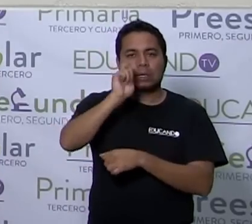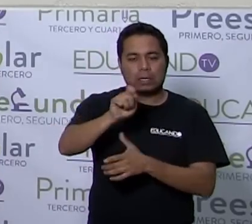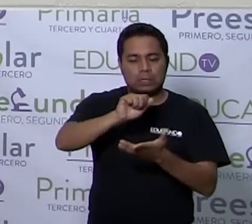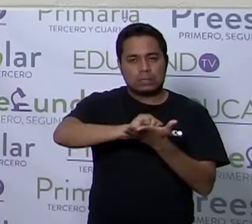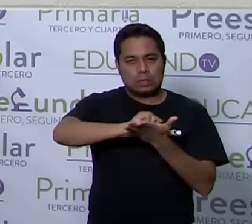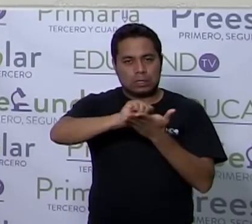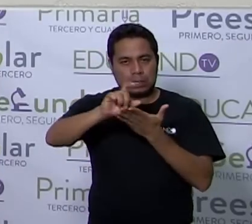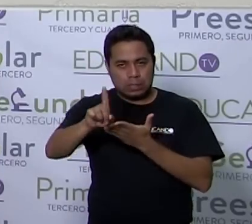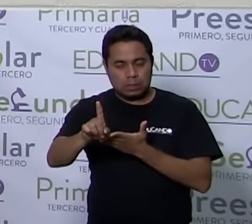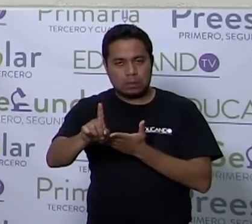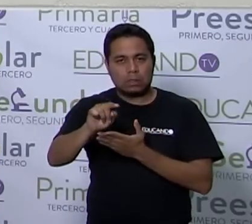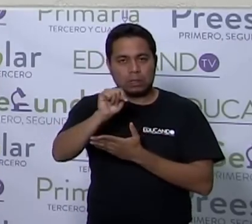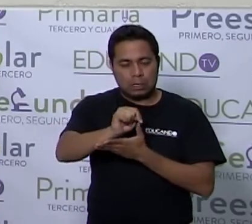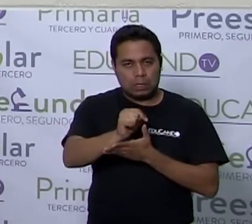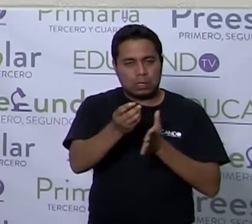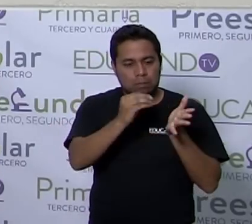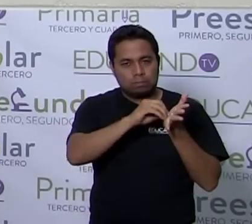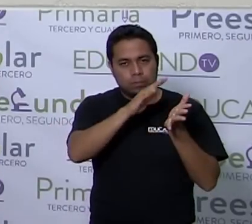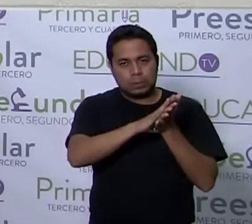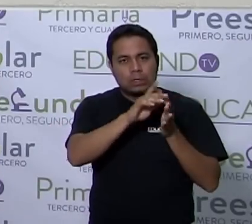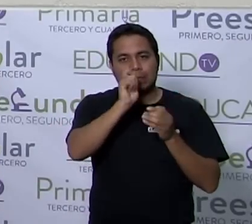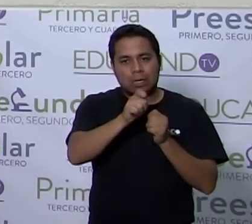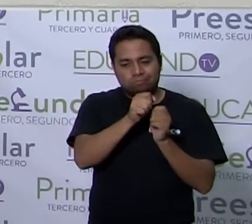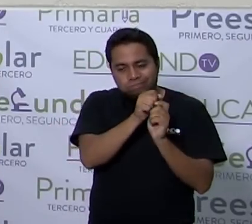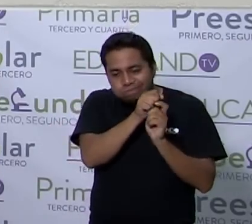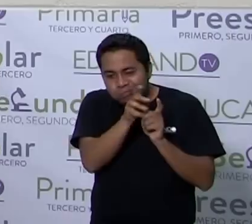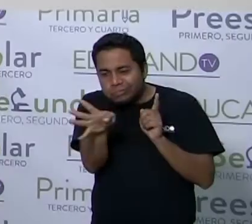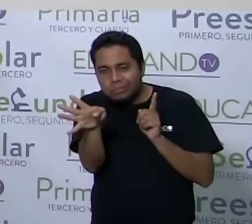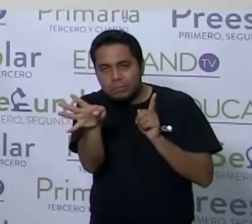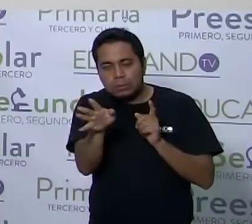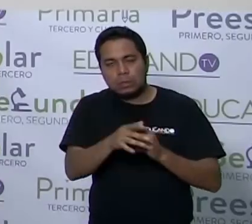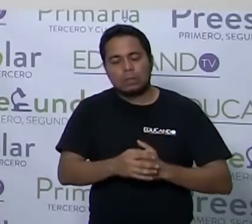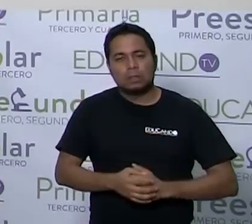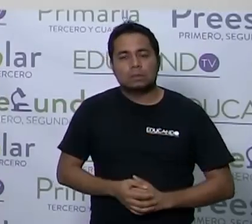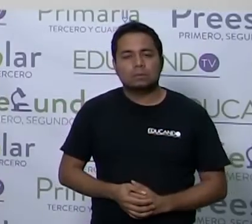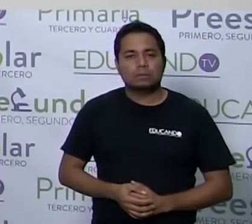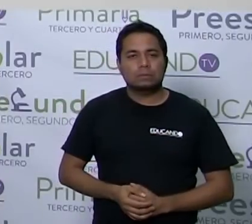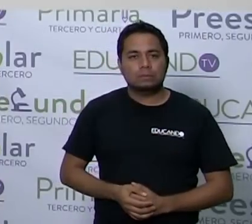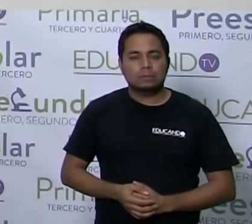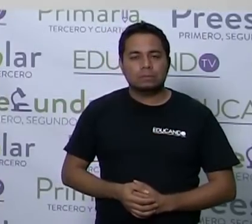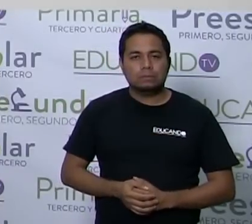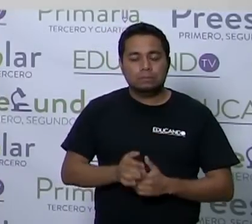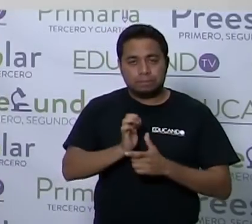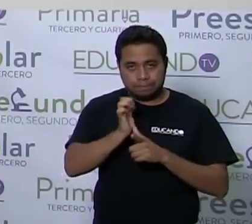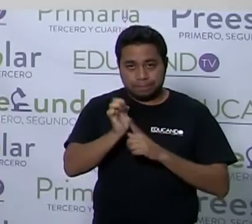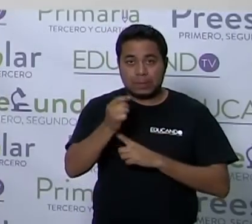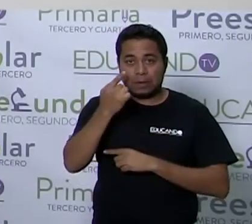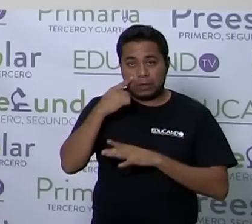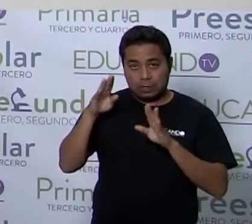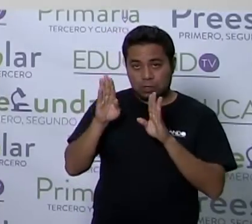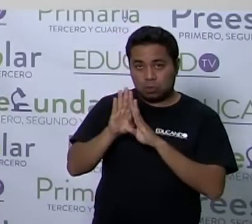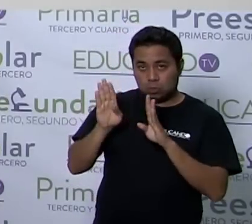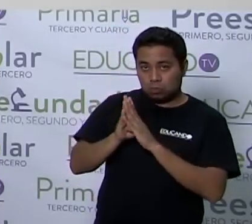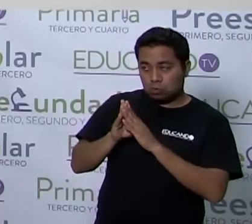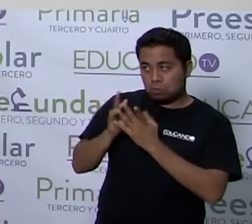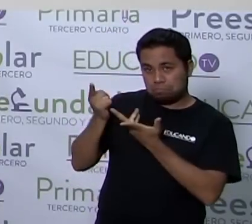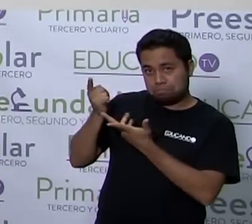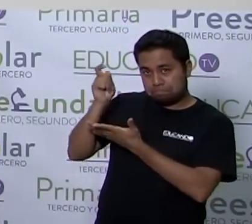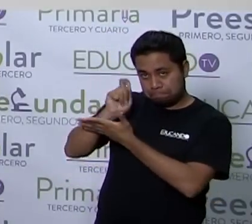a plasmar a través de un organizador gráfico. Entonces, vamos a hacerlo de la siguiente manera.